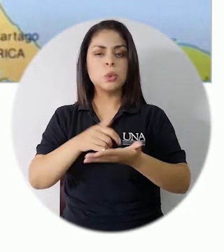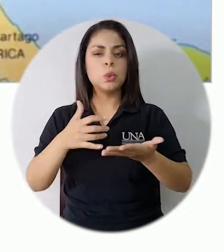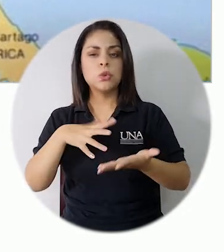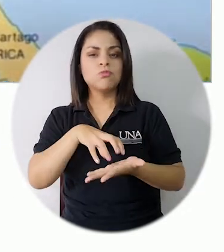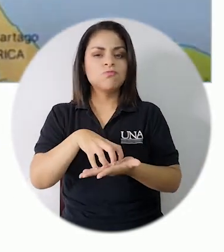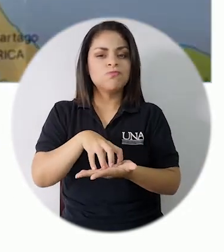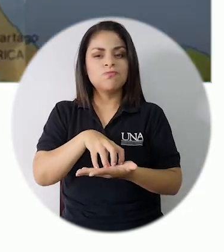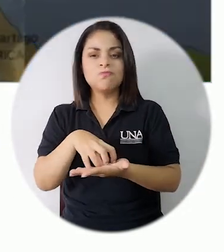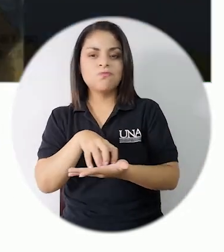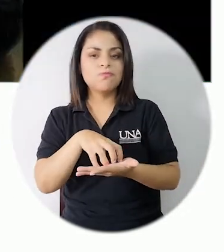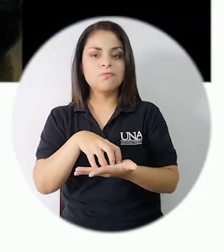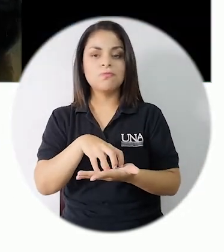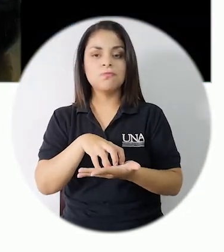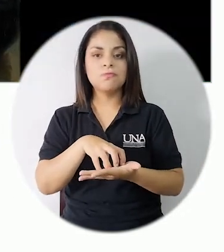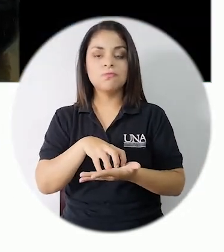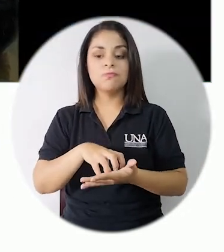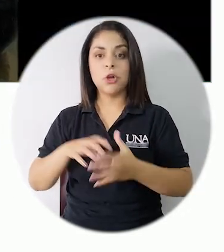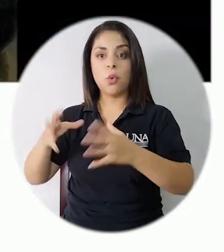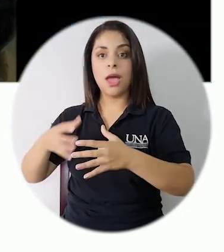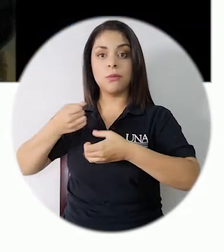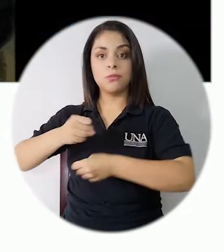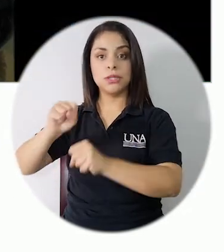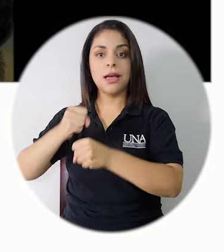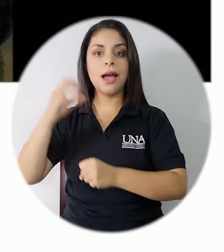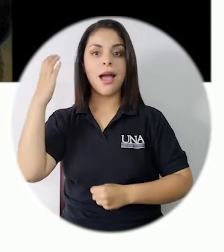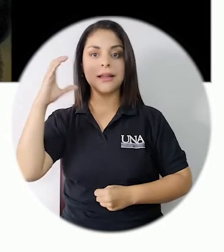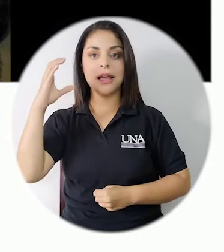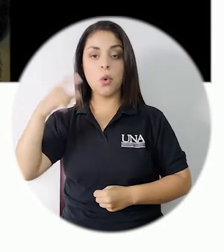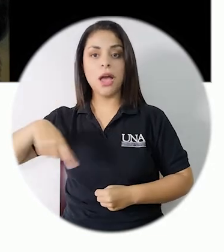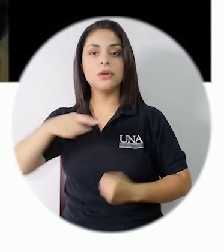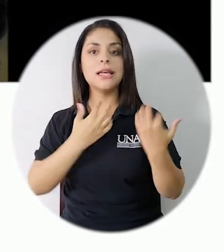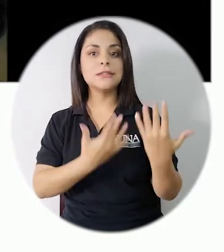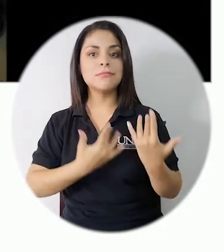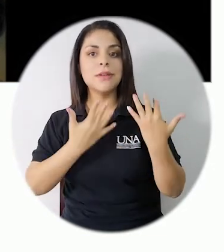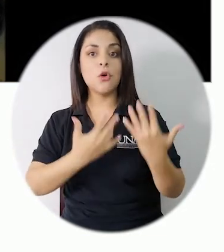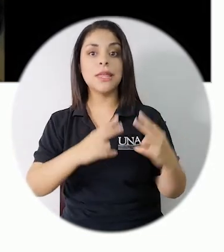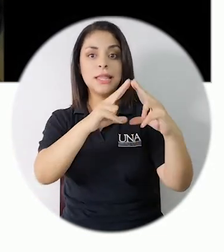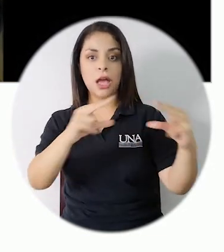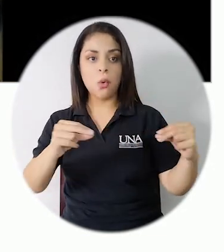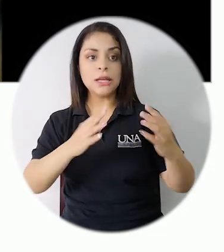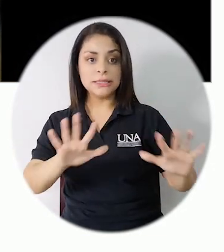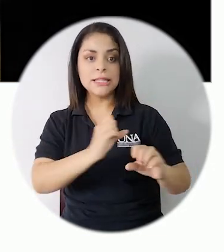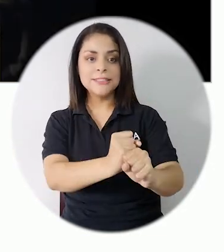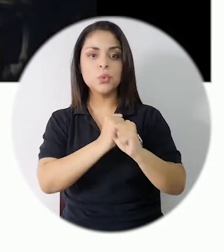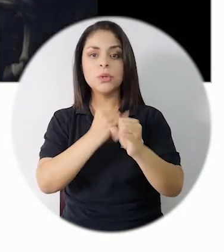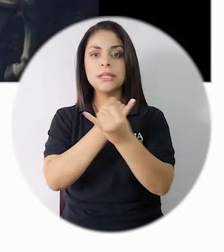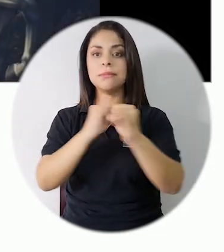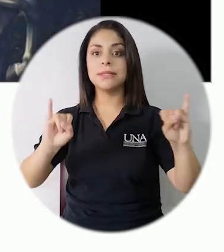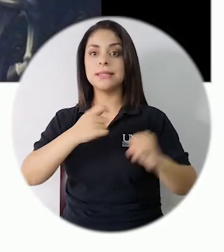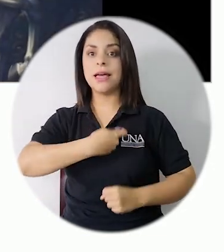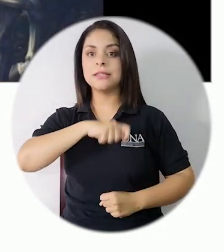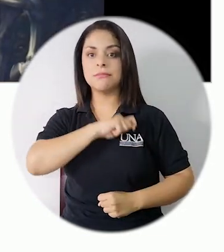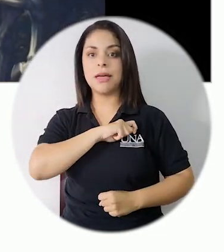gran escepticismo, mientras que en el ayuntamiento de Cartago esperaron que los leoneses ratificaran su independencia